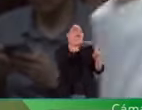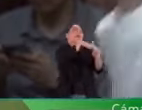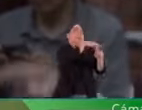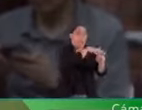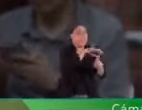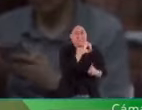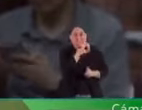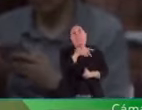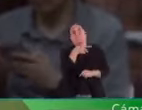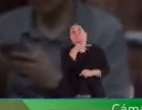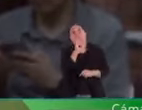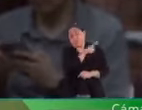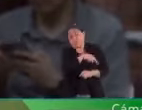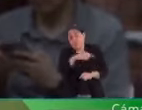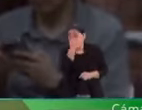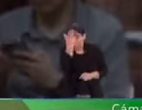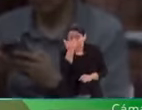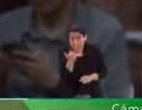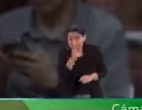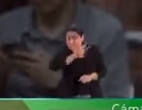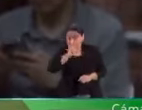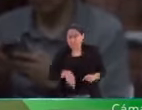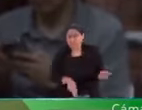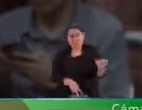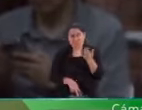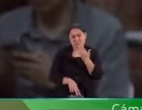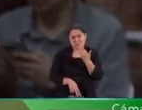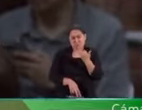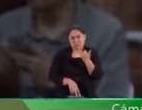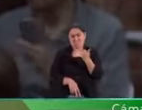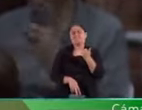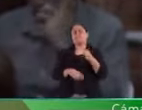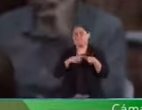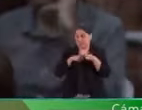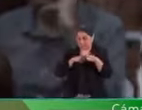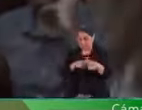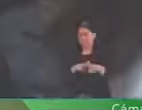no tienen ni la razón ni la verdad, y daremos la batalla. Muchas gracias.